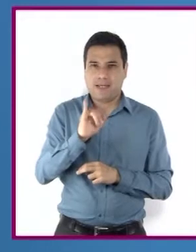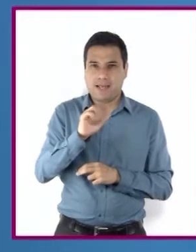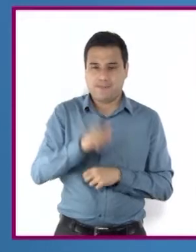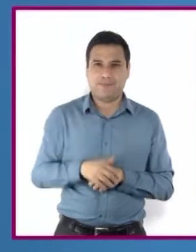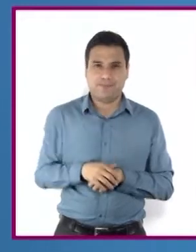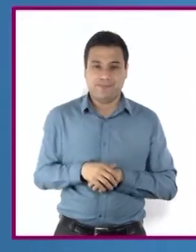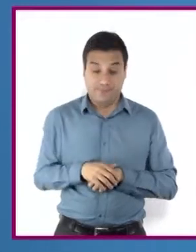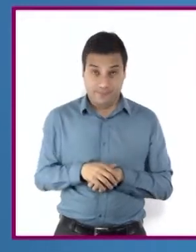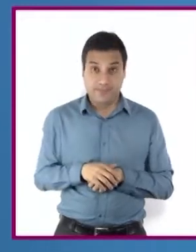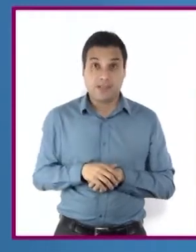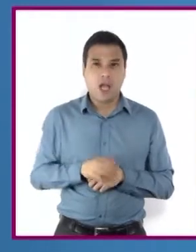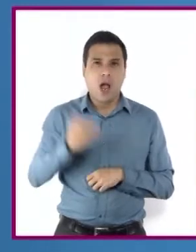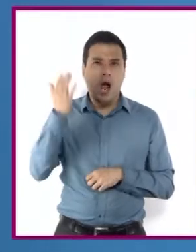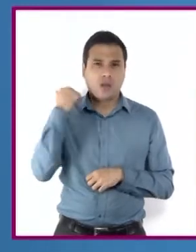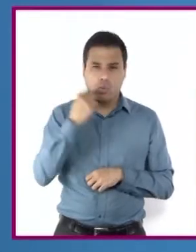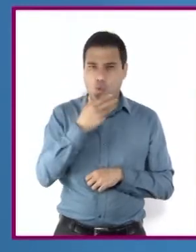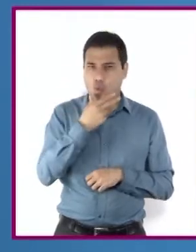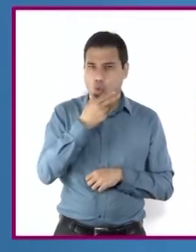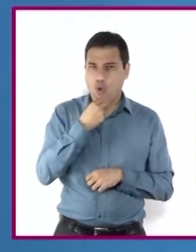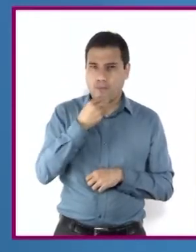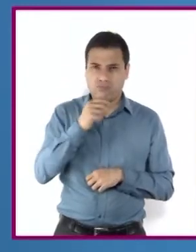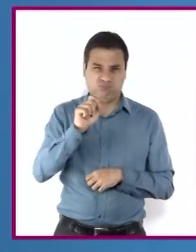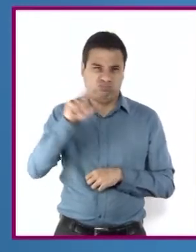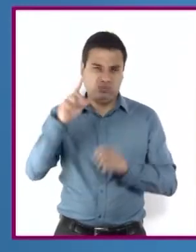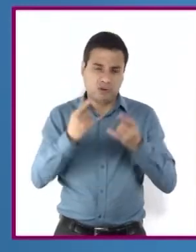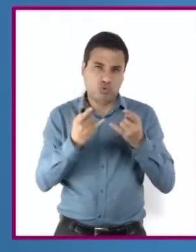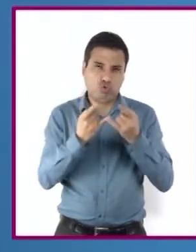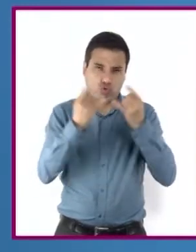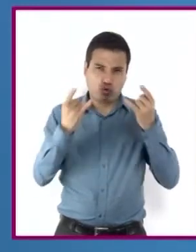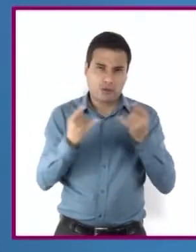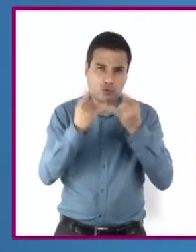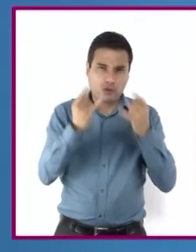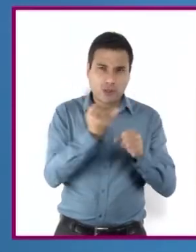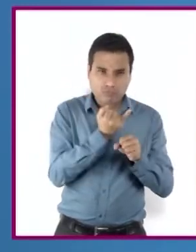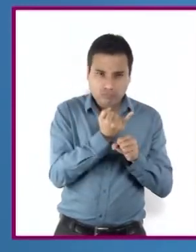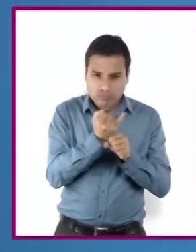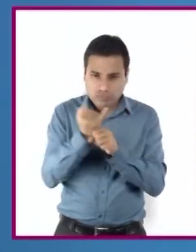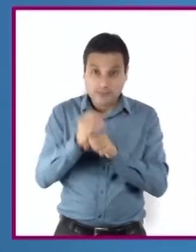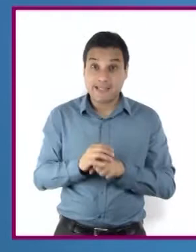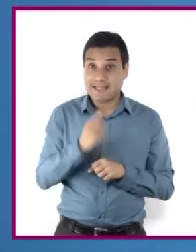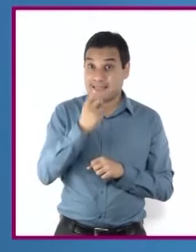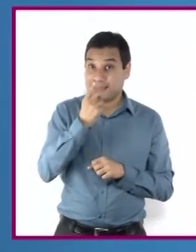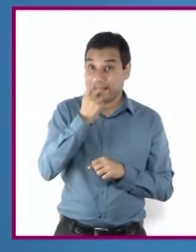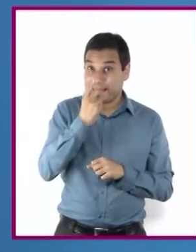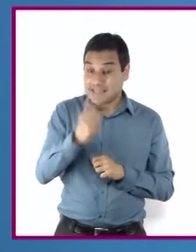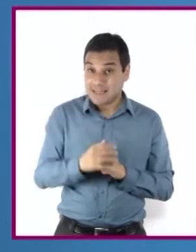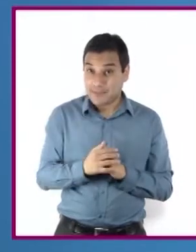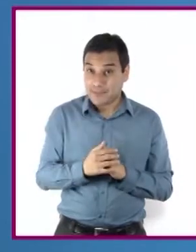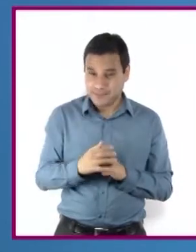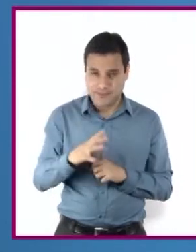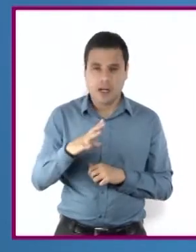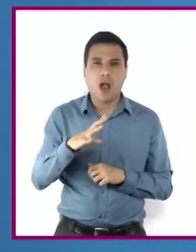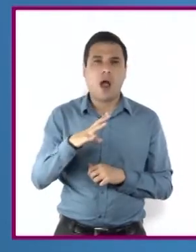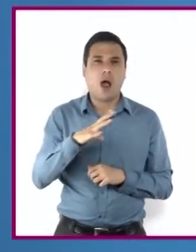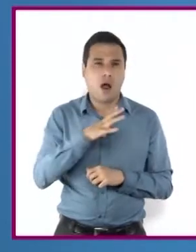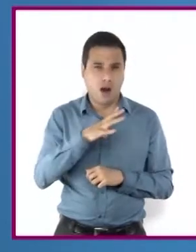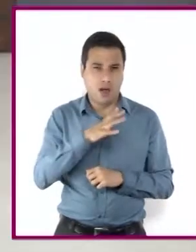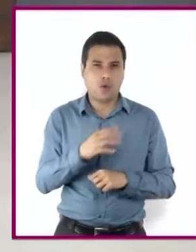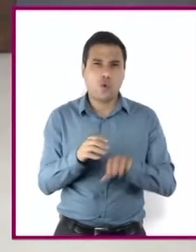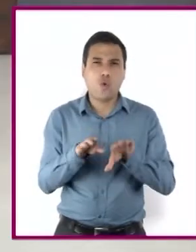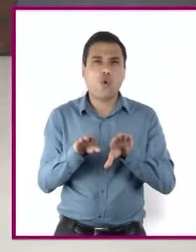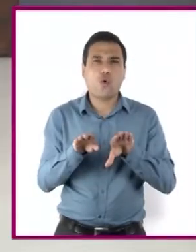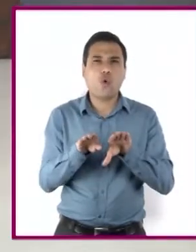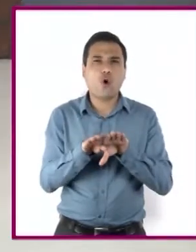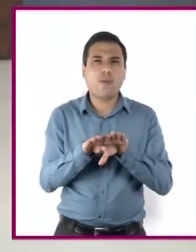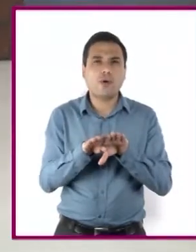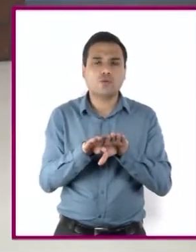historiador especialista en el estudio de los mitos prehispánicos, sugiere la existencia de un núcleo duro, es decir, que